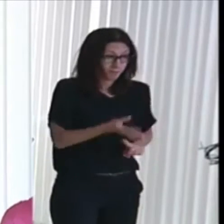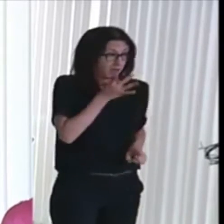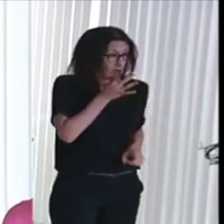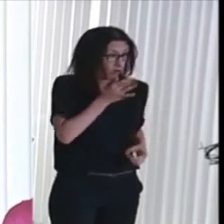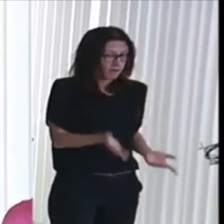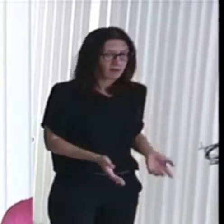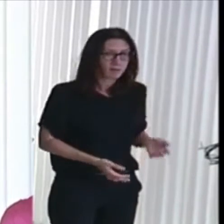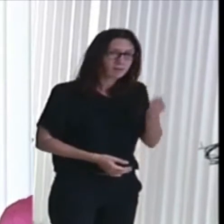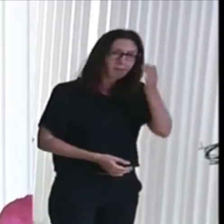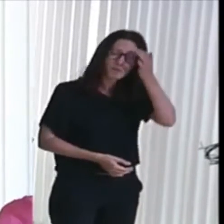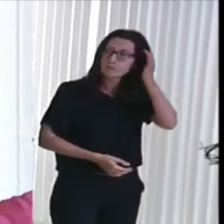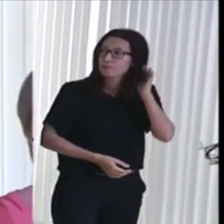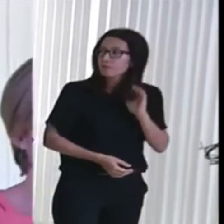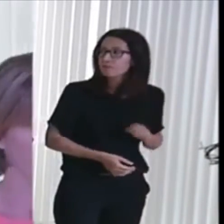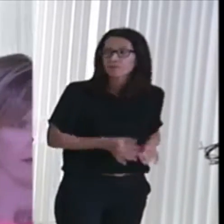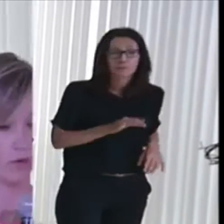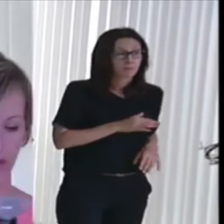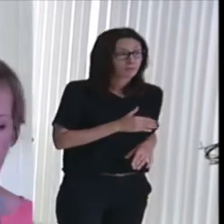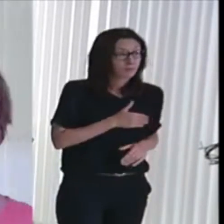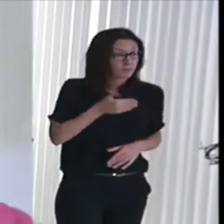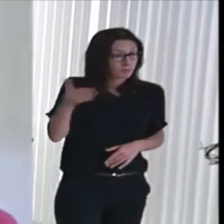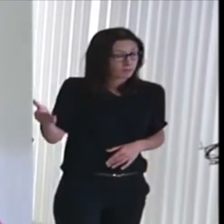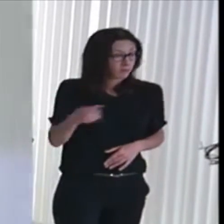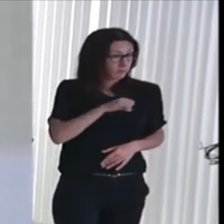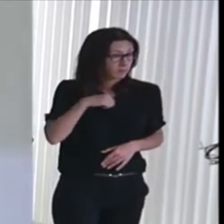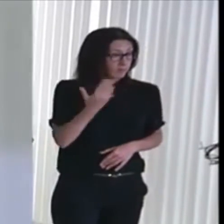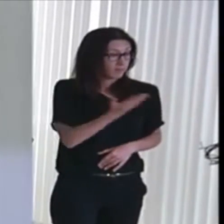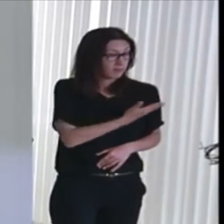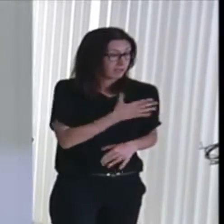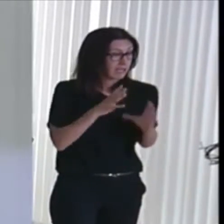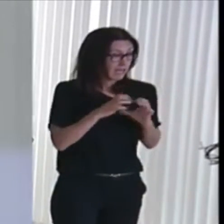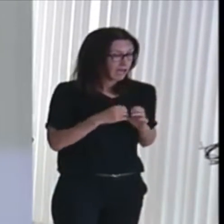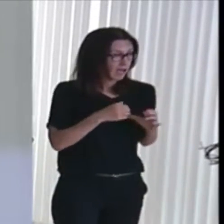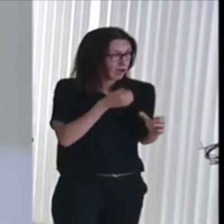¿no? Pues para mí, ahora está encendido.